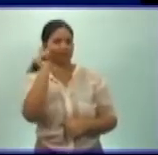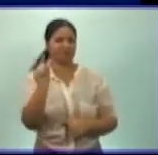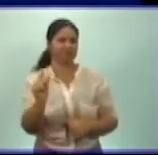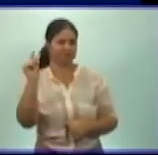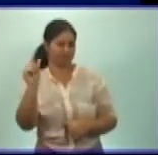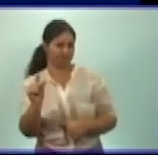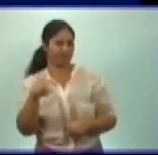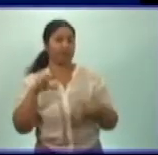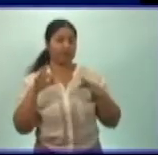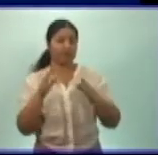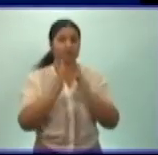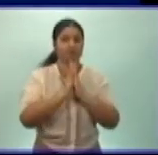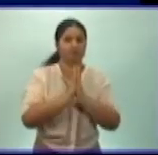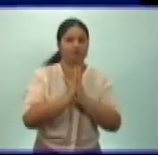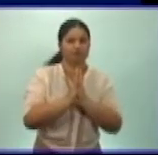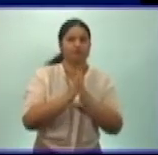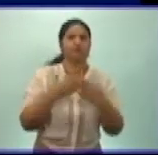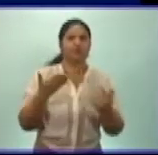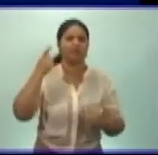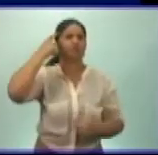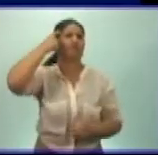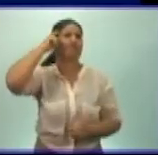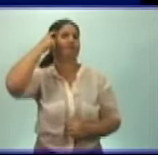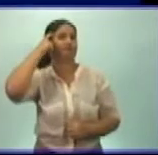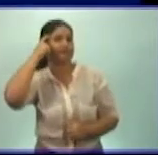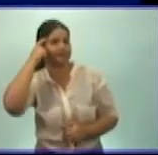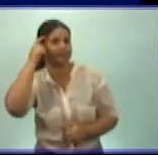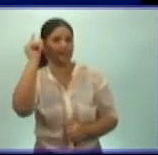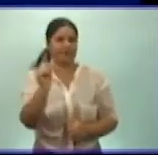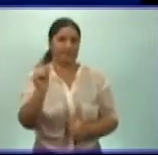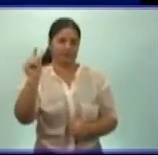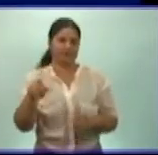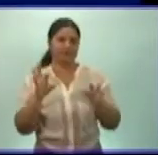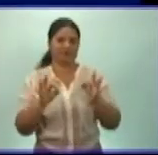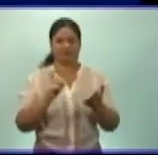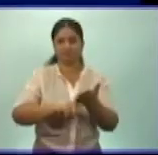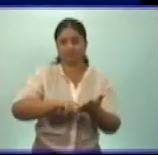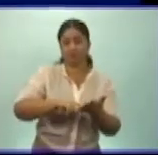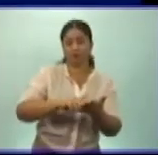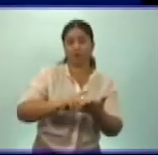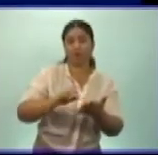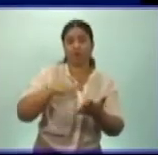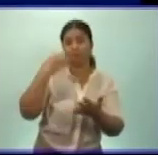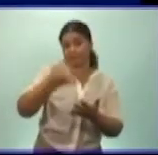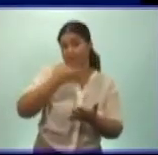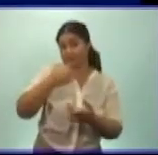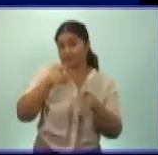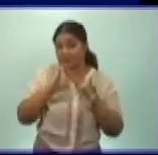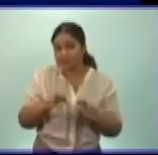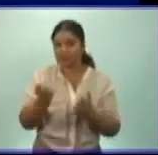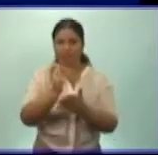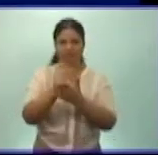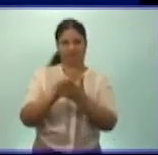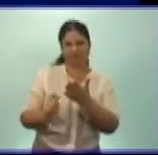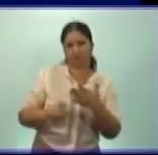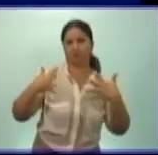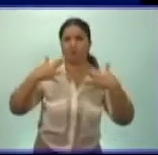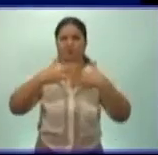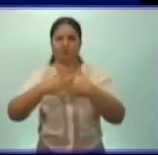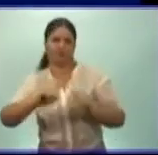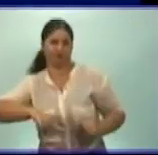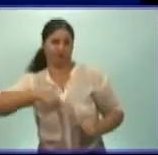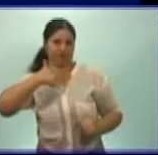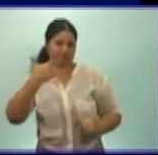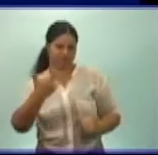y fundamentalmente de los artistas. Pero fíjense en este caso que la comedia de Molière, que vamos a ver después qué es la comedia, quién